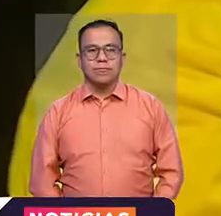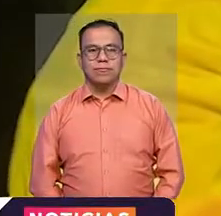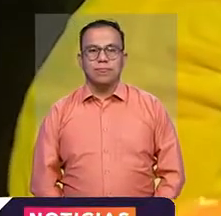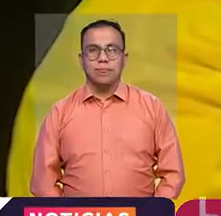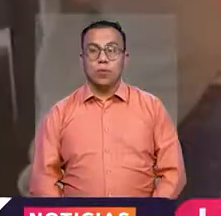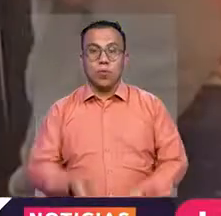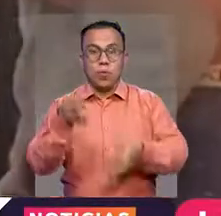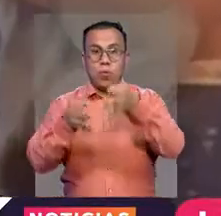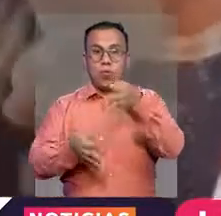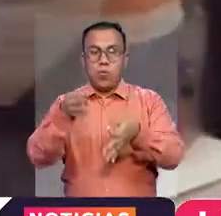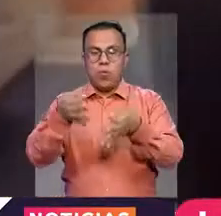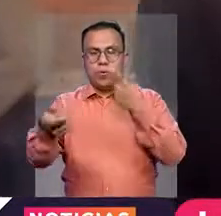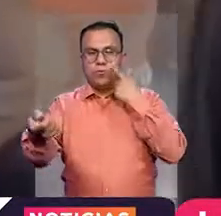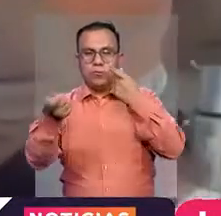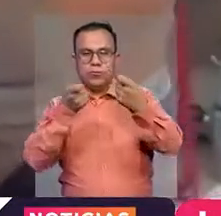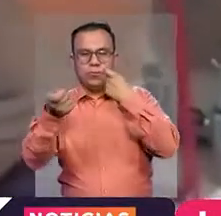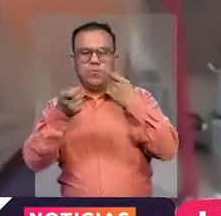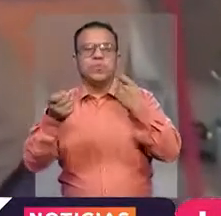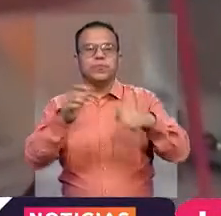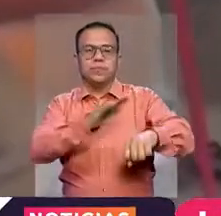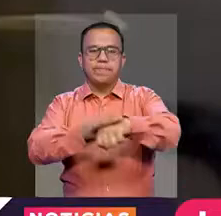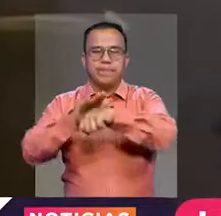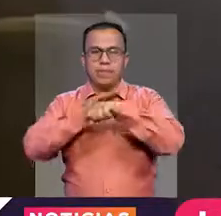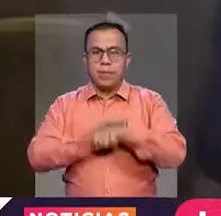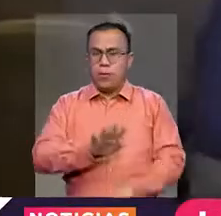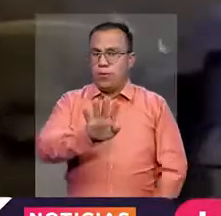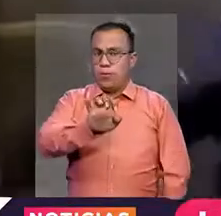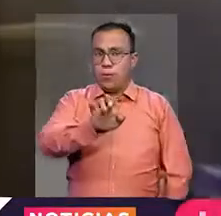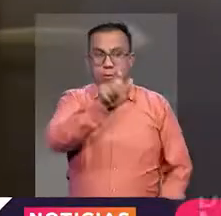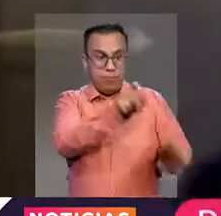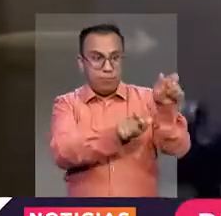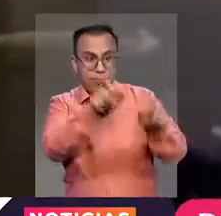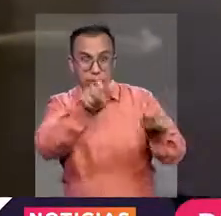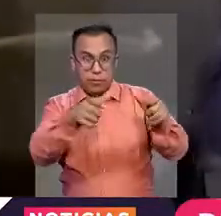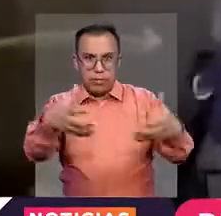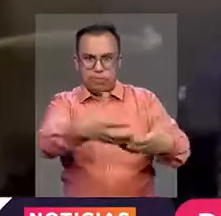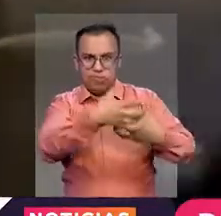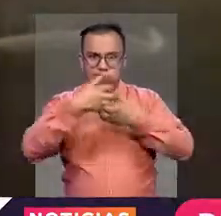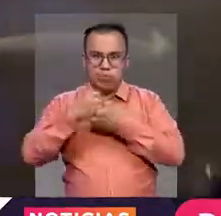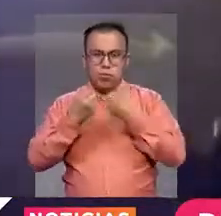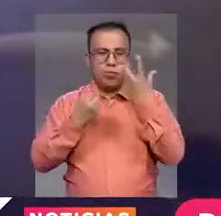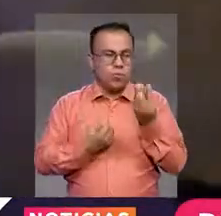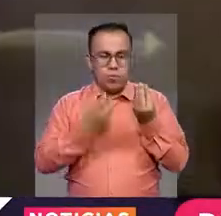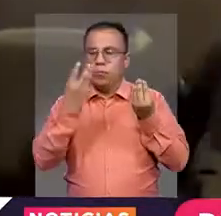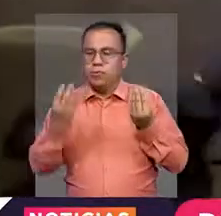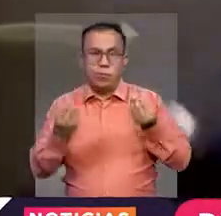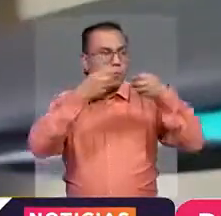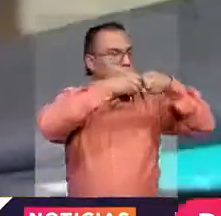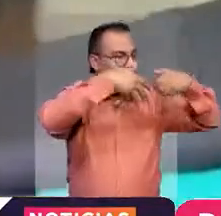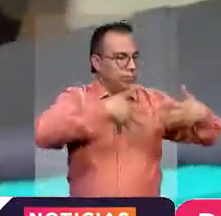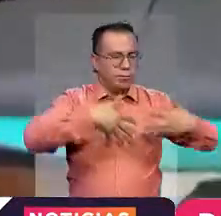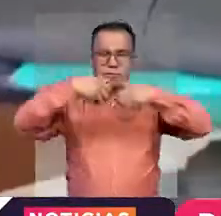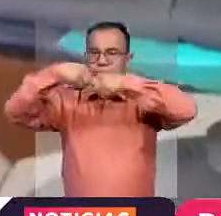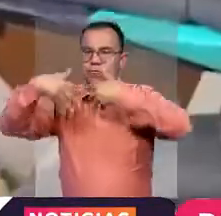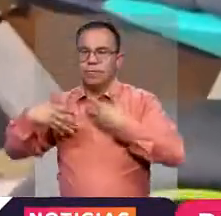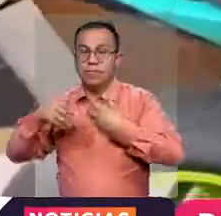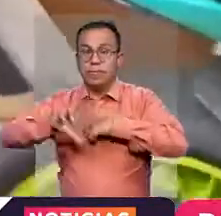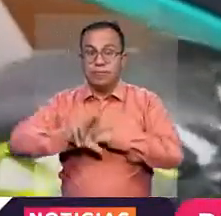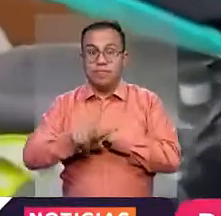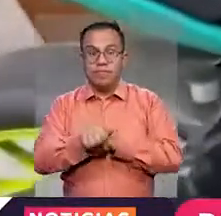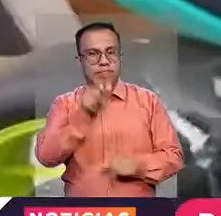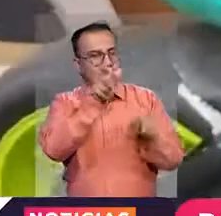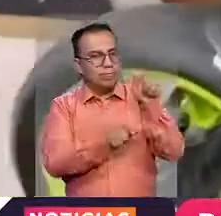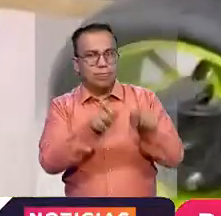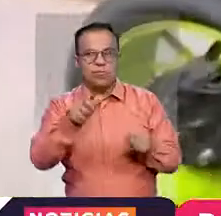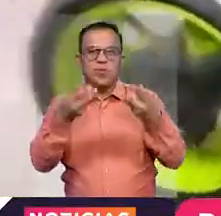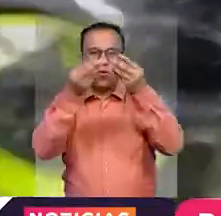Ante un juez de control de garantías fueron presentadas 9 personas que harían parte de 2 organizaciones delincuenciales dedicadas al hurto de personas